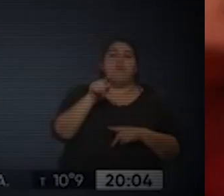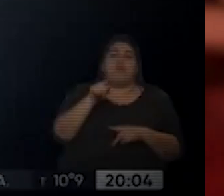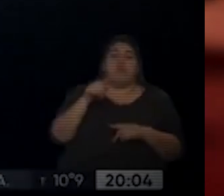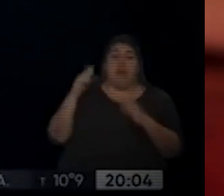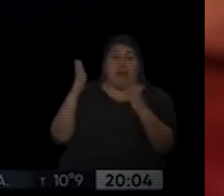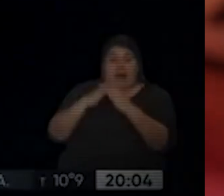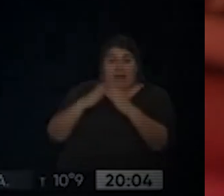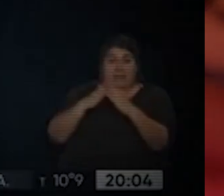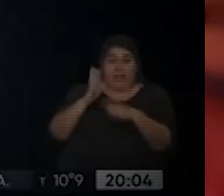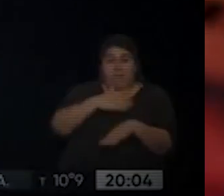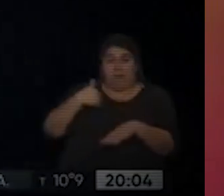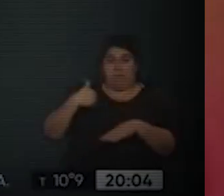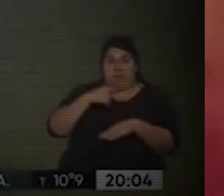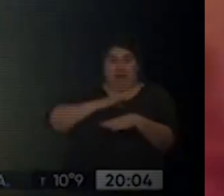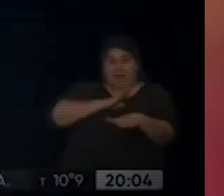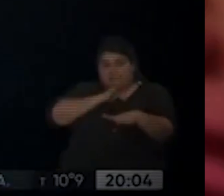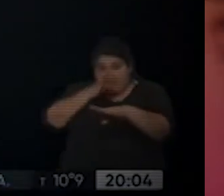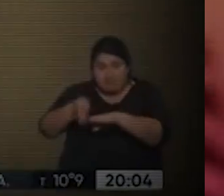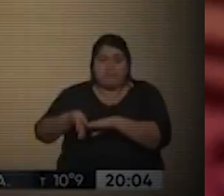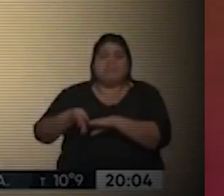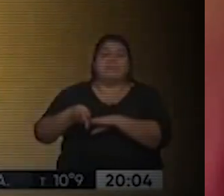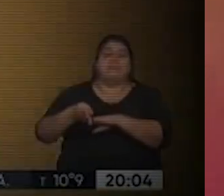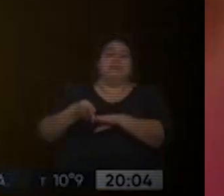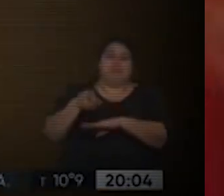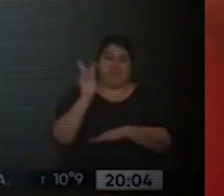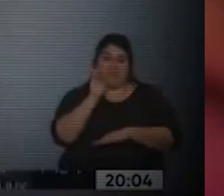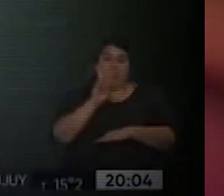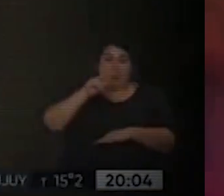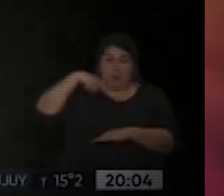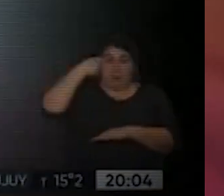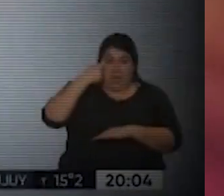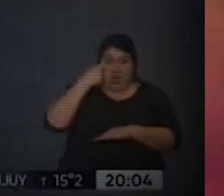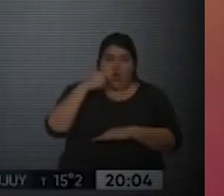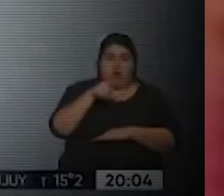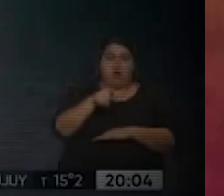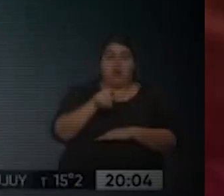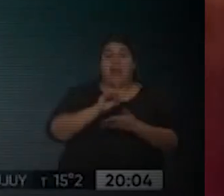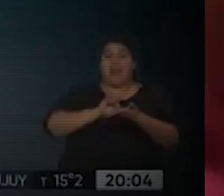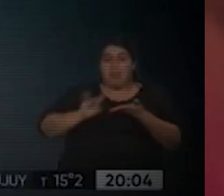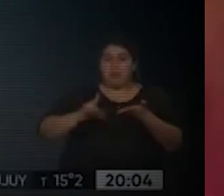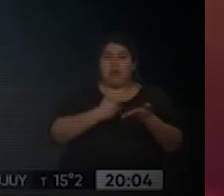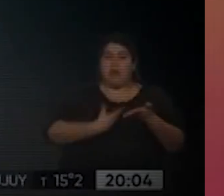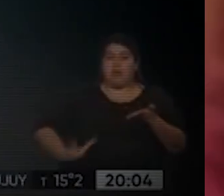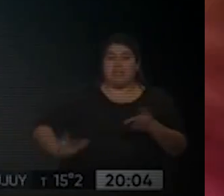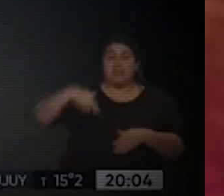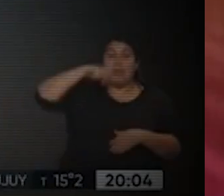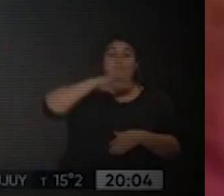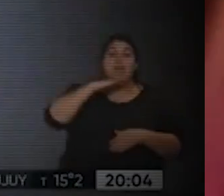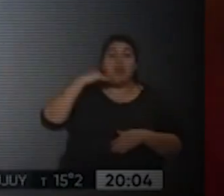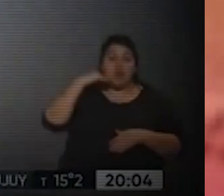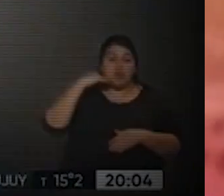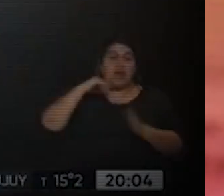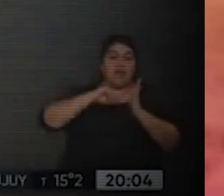de su madre, Cristina Fernández de Kirchner. Y según lo que puede verse en este video, el diputado y presidente del PJ bonaerense